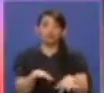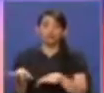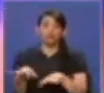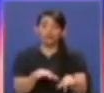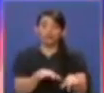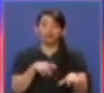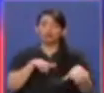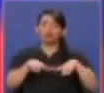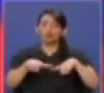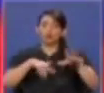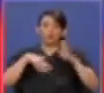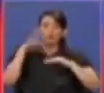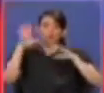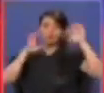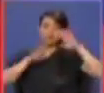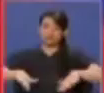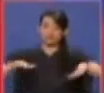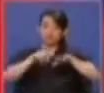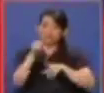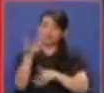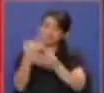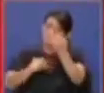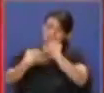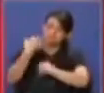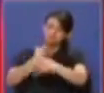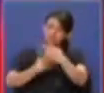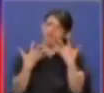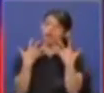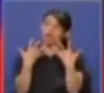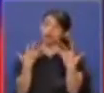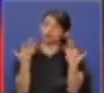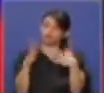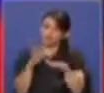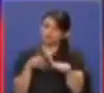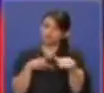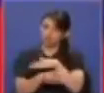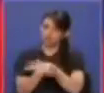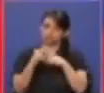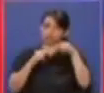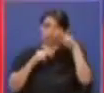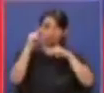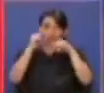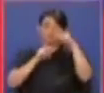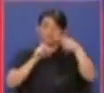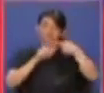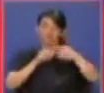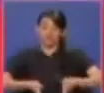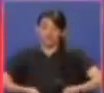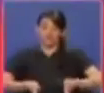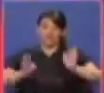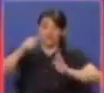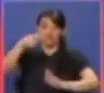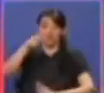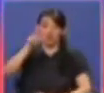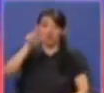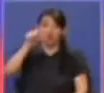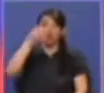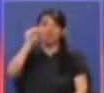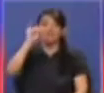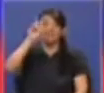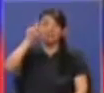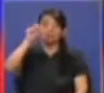sectores estratégicos, que nos explique un poco más de estas obras que han sido construidas. Mire, la vía Guaycimi-Surmi la pudimos